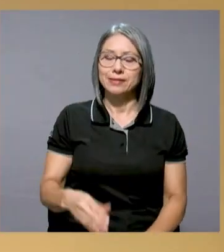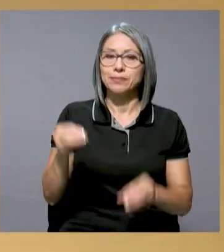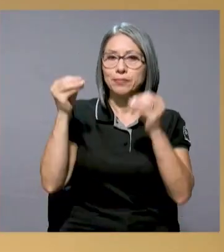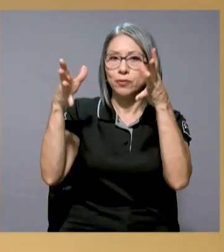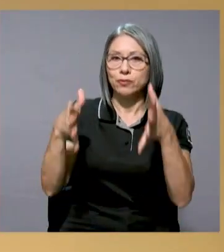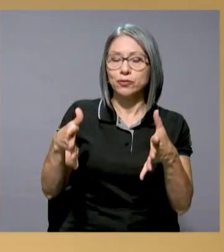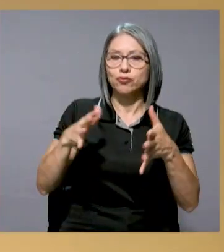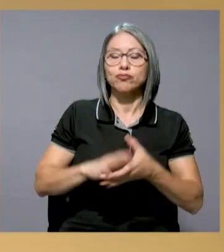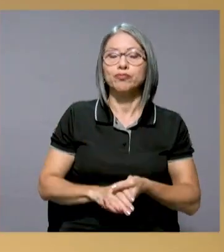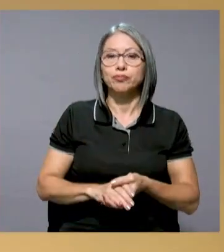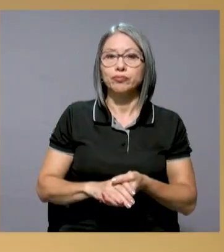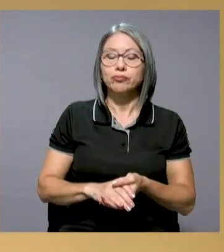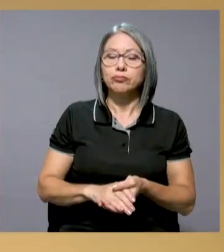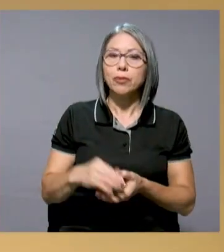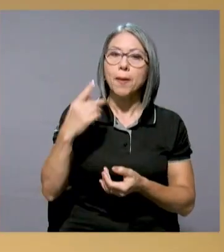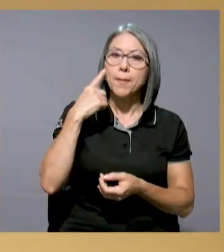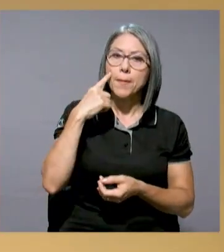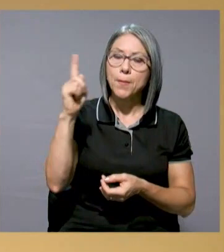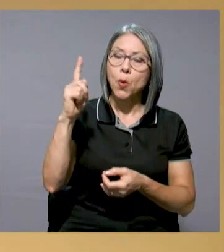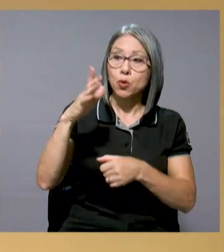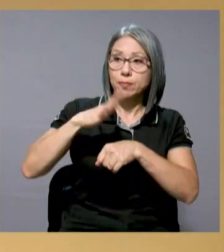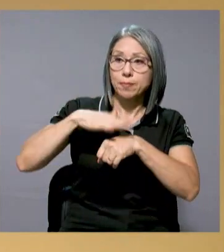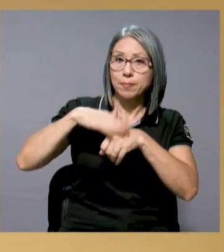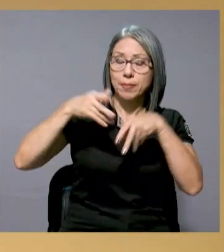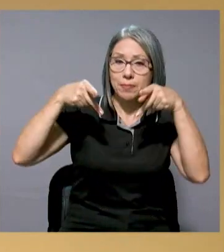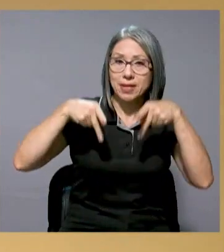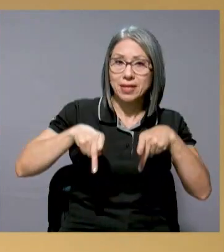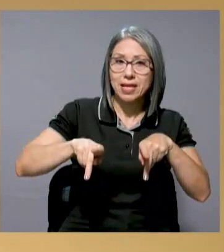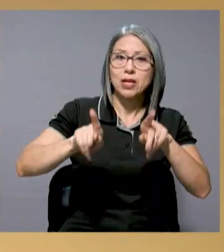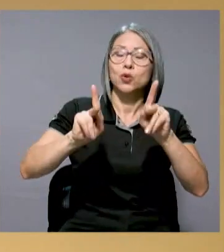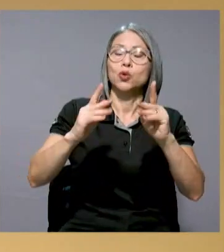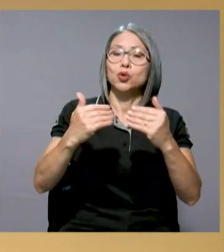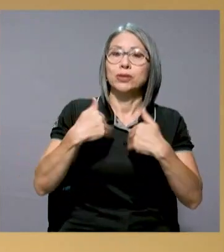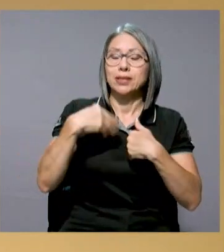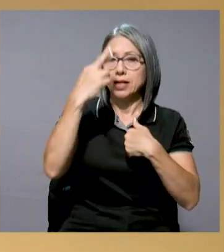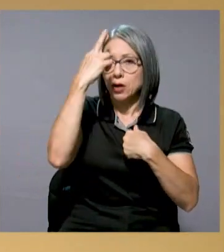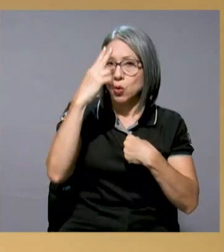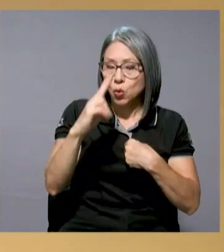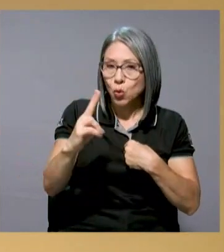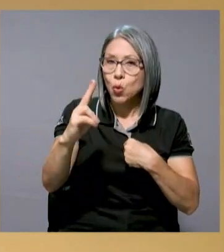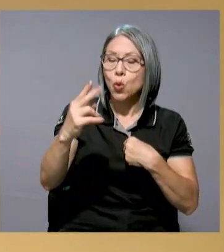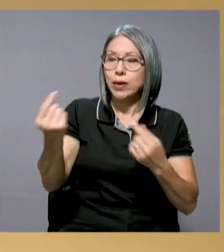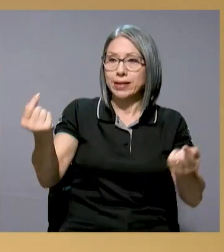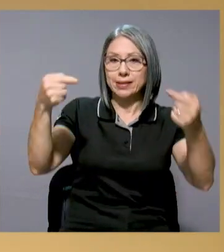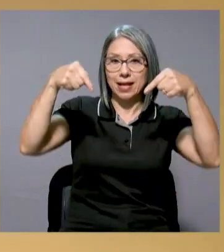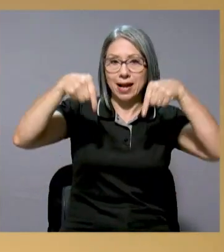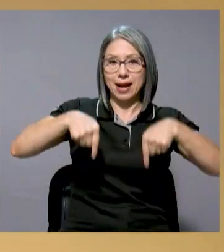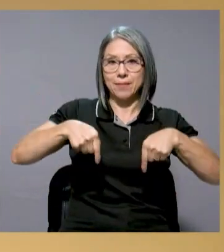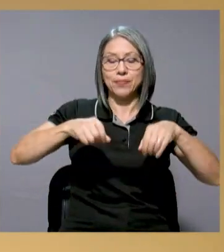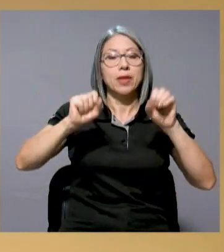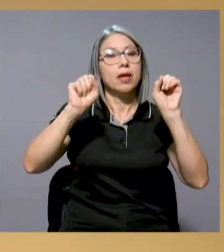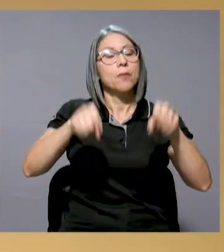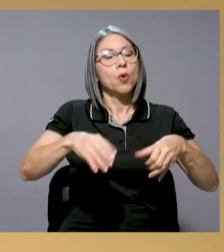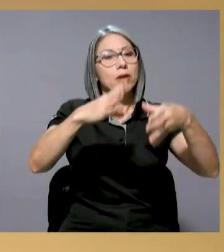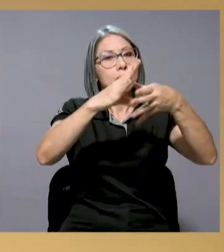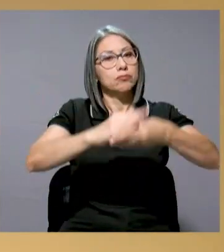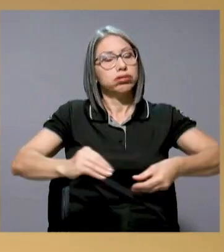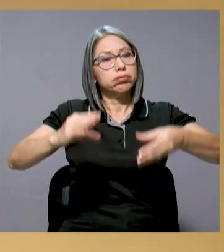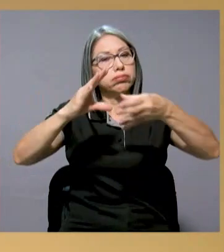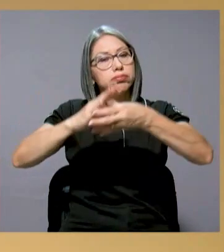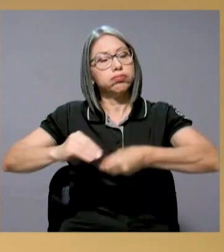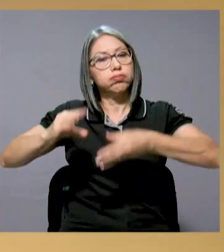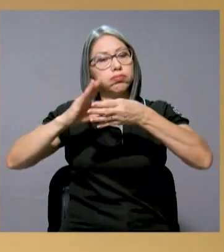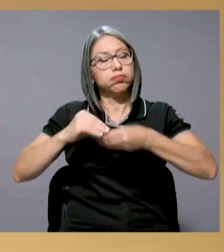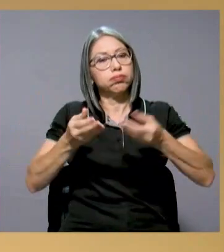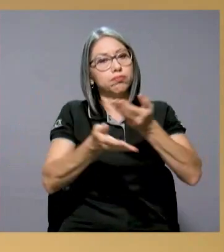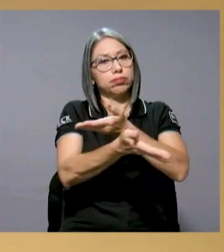profesor, por permitirnos de tener el honor de estar acá y poder contarle a nuestra